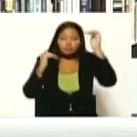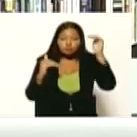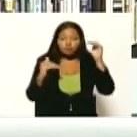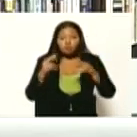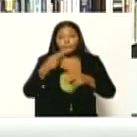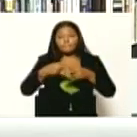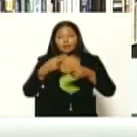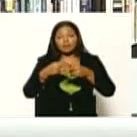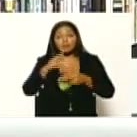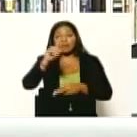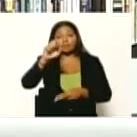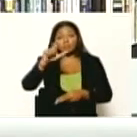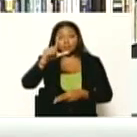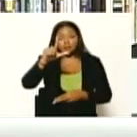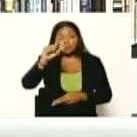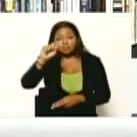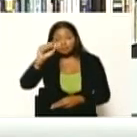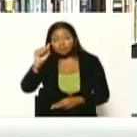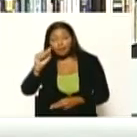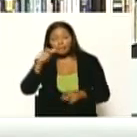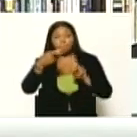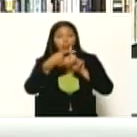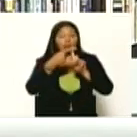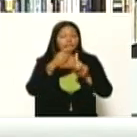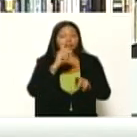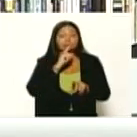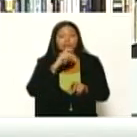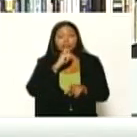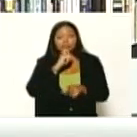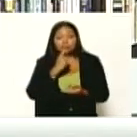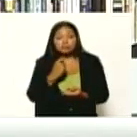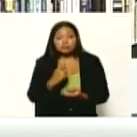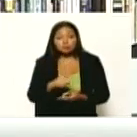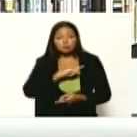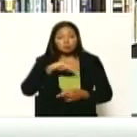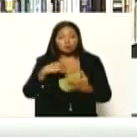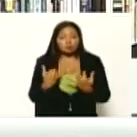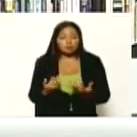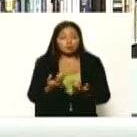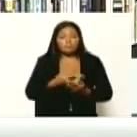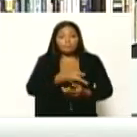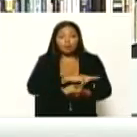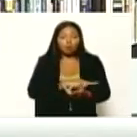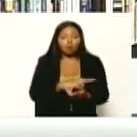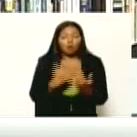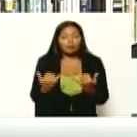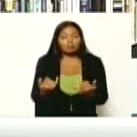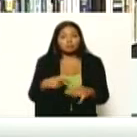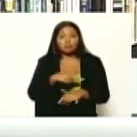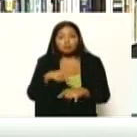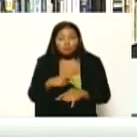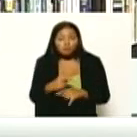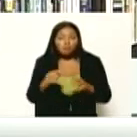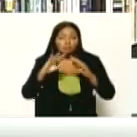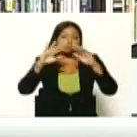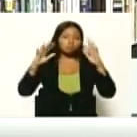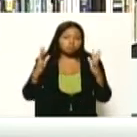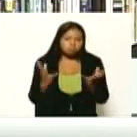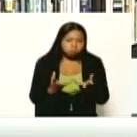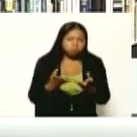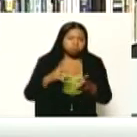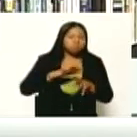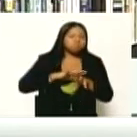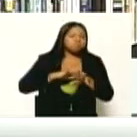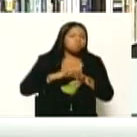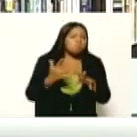peligrosidad de la variante Delta Plus y dice que estamos en el peor momento de la pandemia. Y buena parte de esto se debe